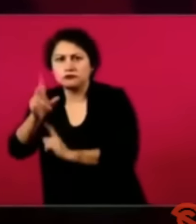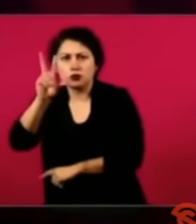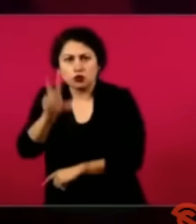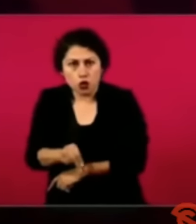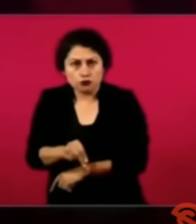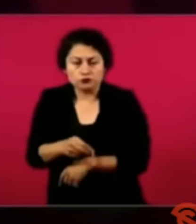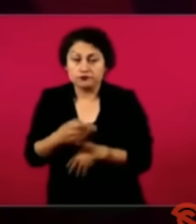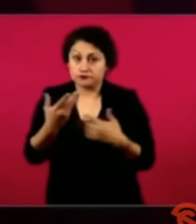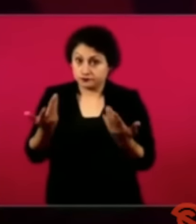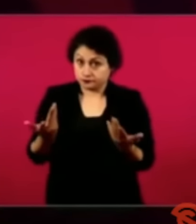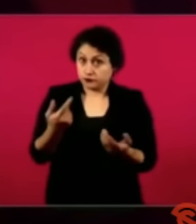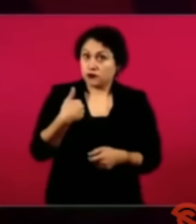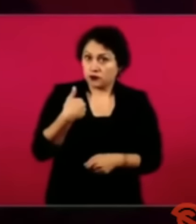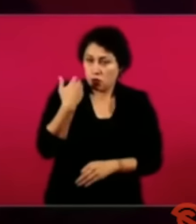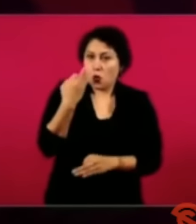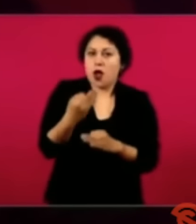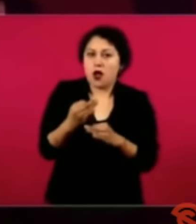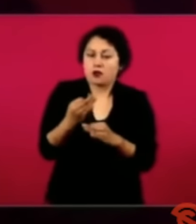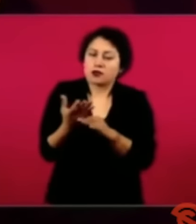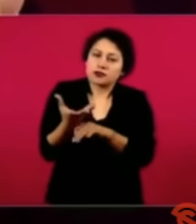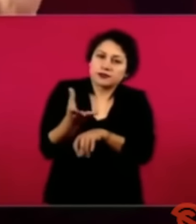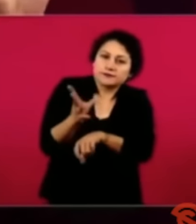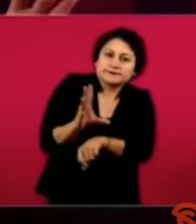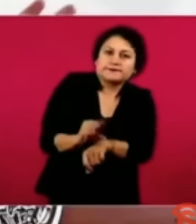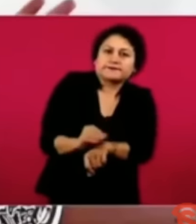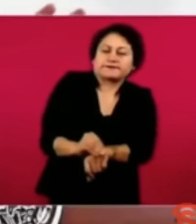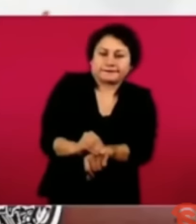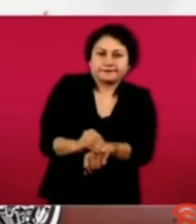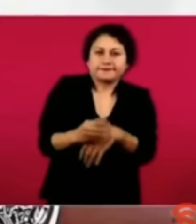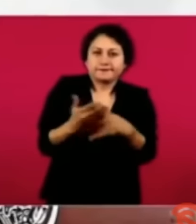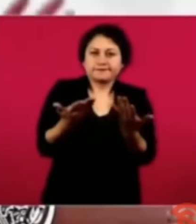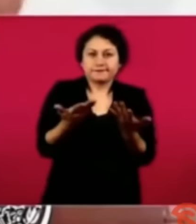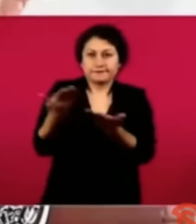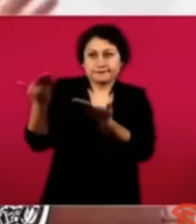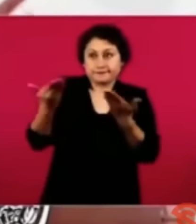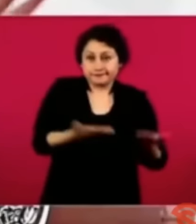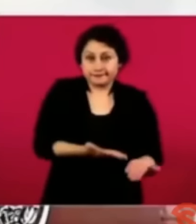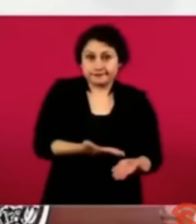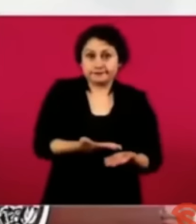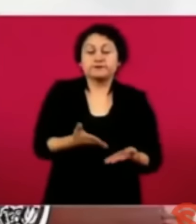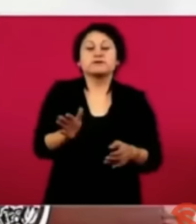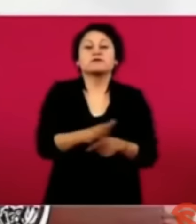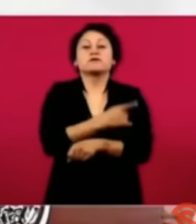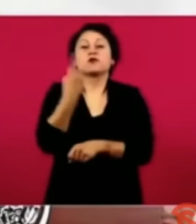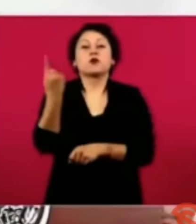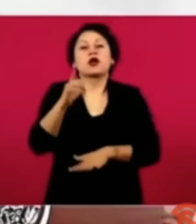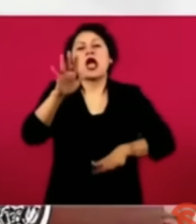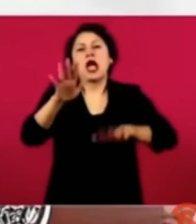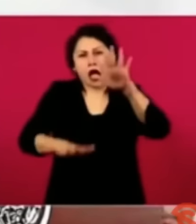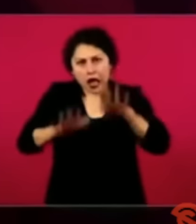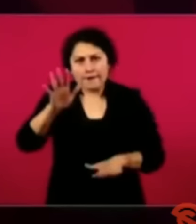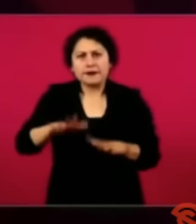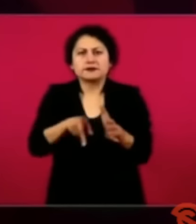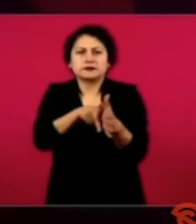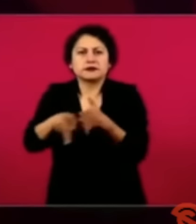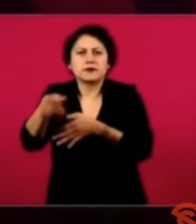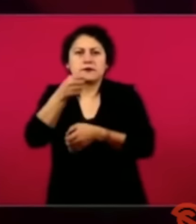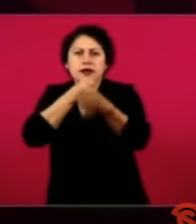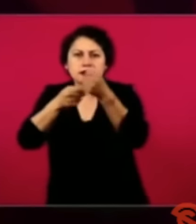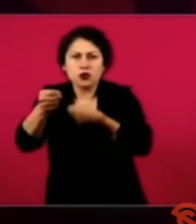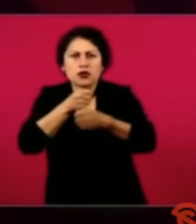para también darle la bienvenida. En momentos en que hay vacas sagradas del periodismo que